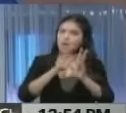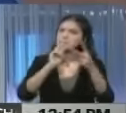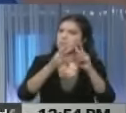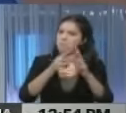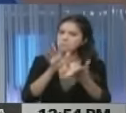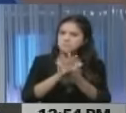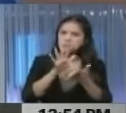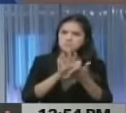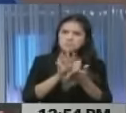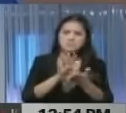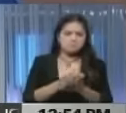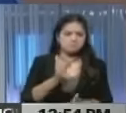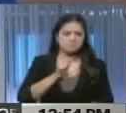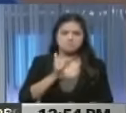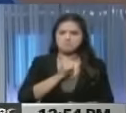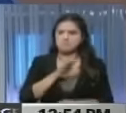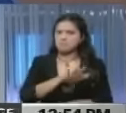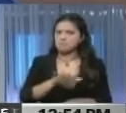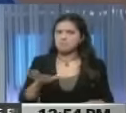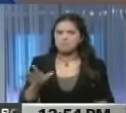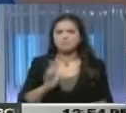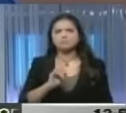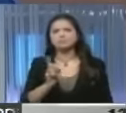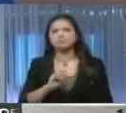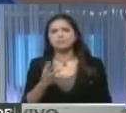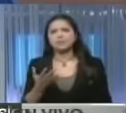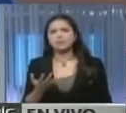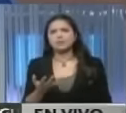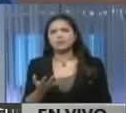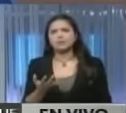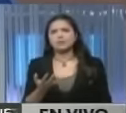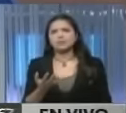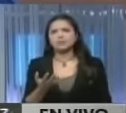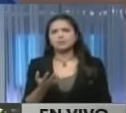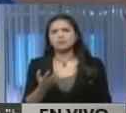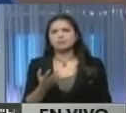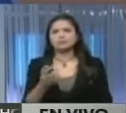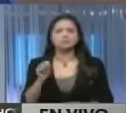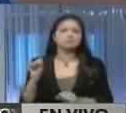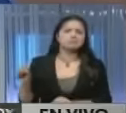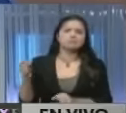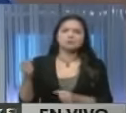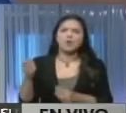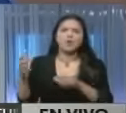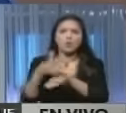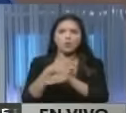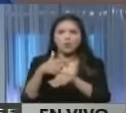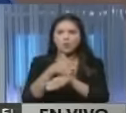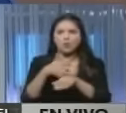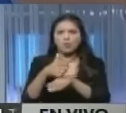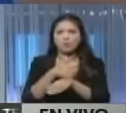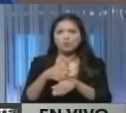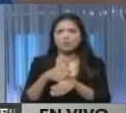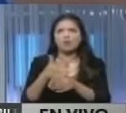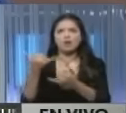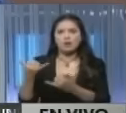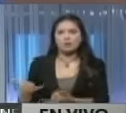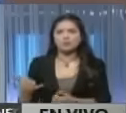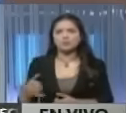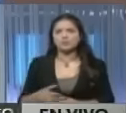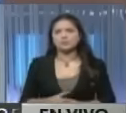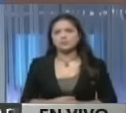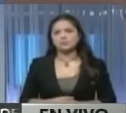pacífica cuando no están y no consideran estar de acuerdo con el gobierno que impera en su